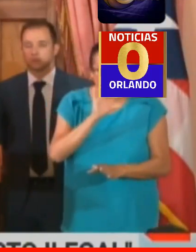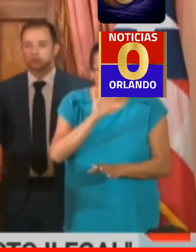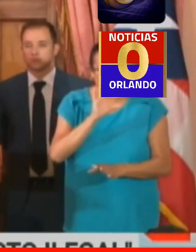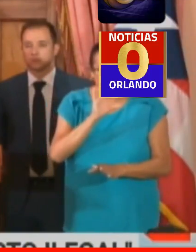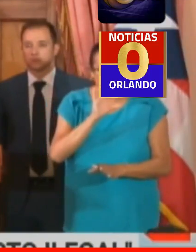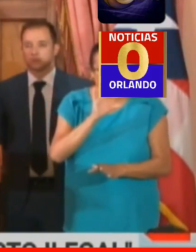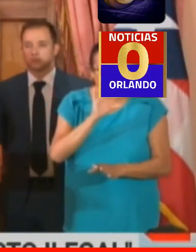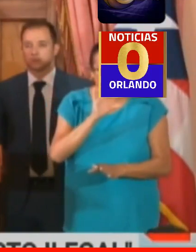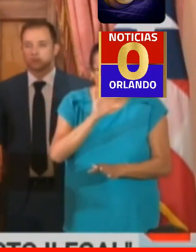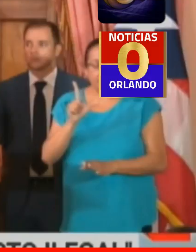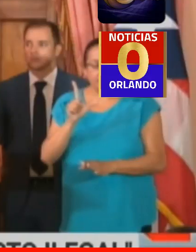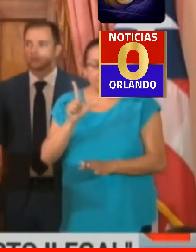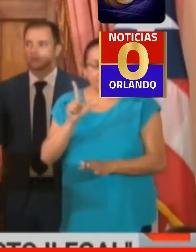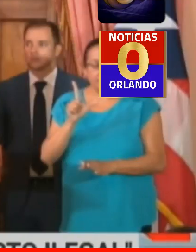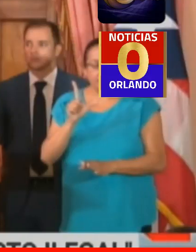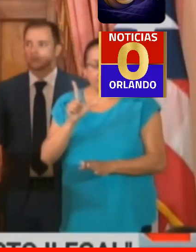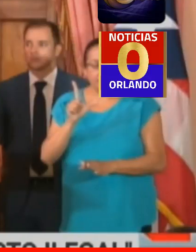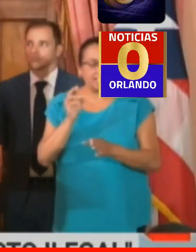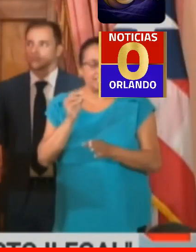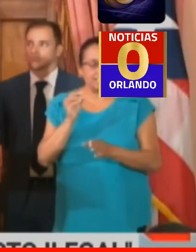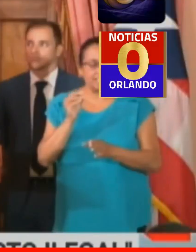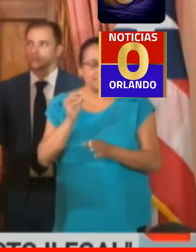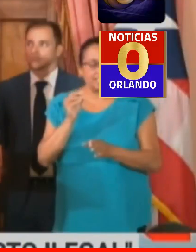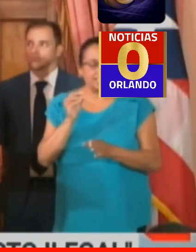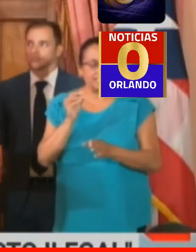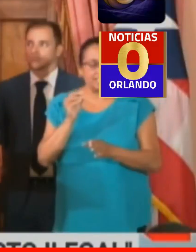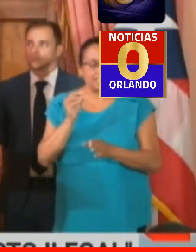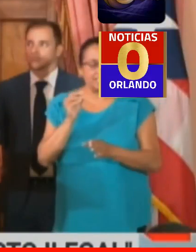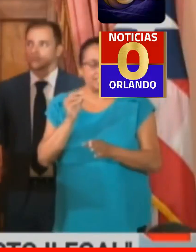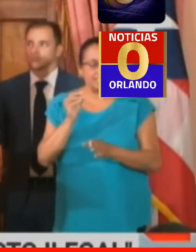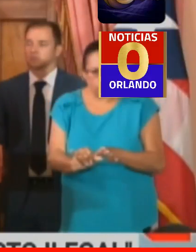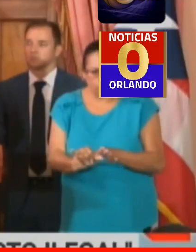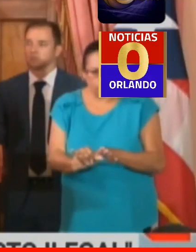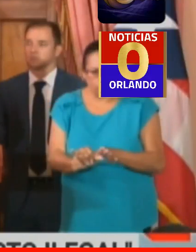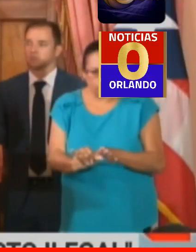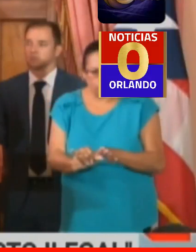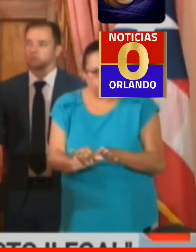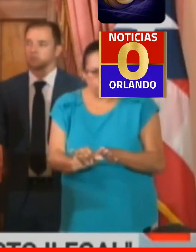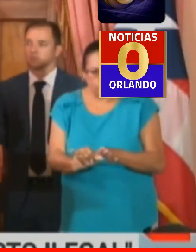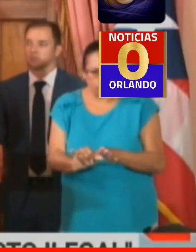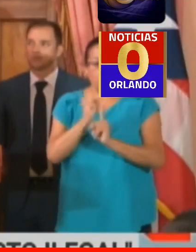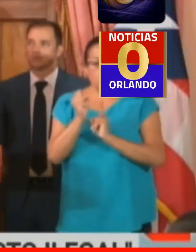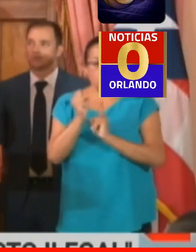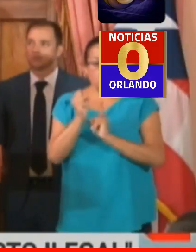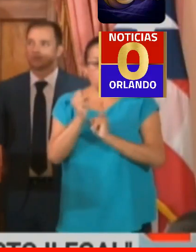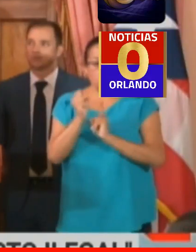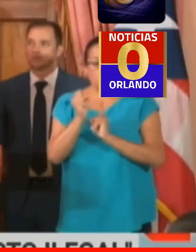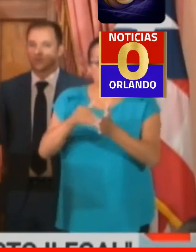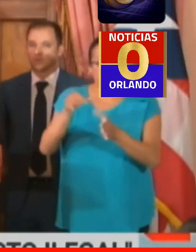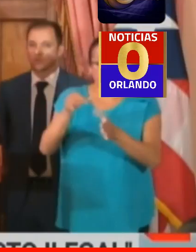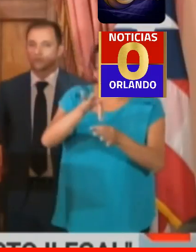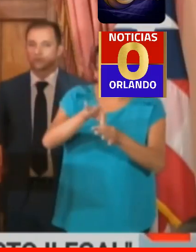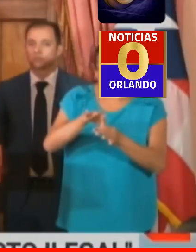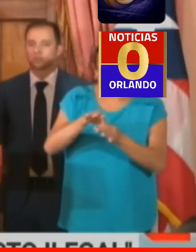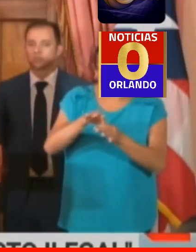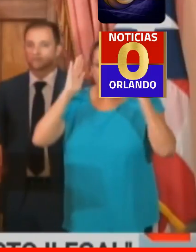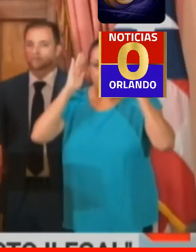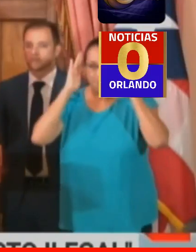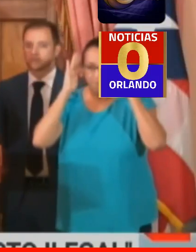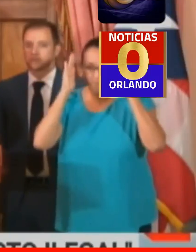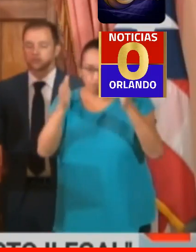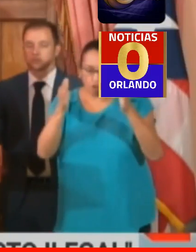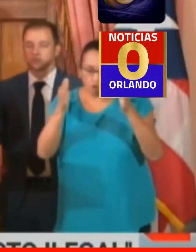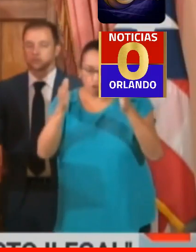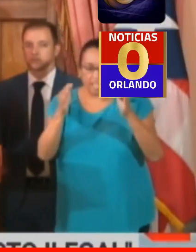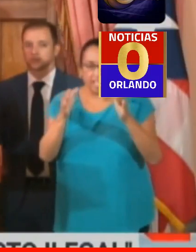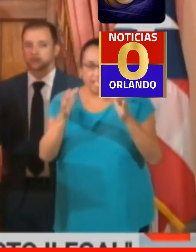residenciamiento. Esto sobre el asunto de reelección, mi enfoque es seguir trabajando ahora mismo. Yo